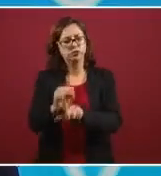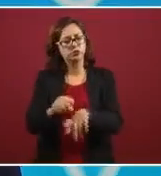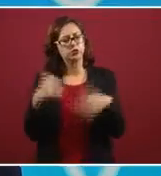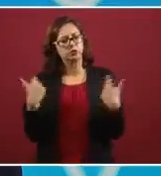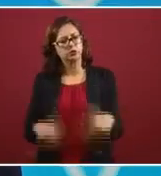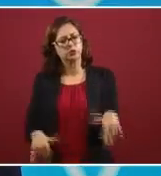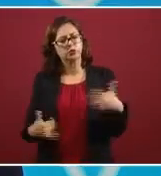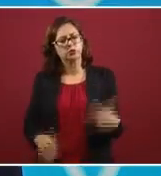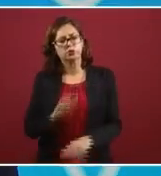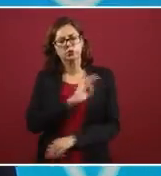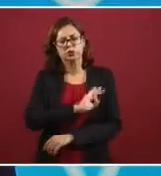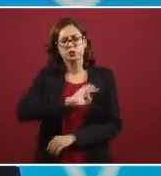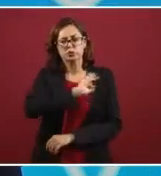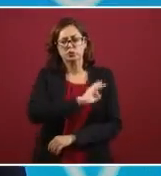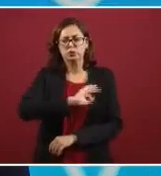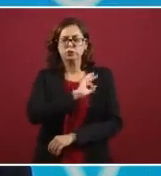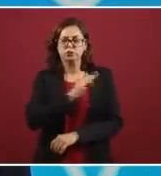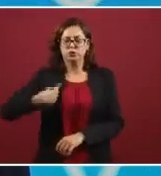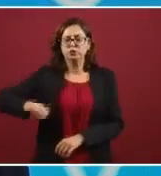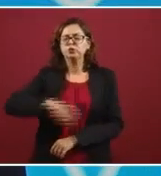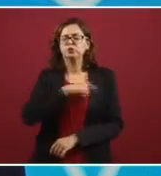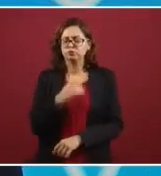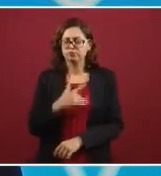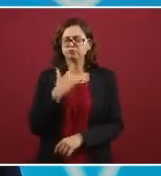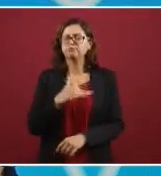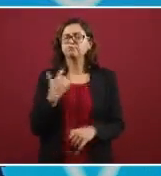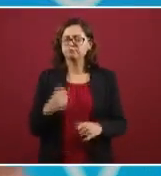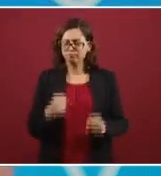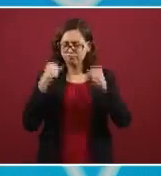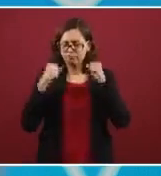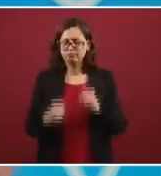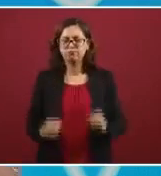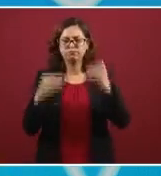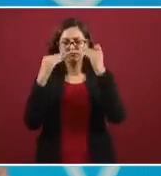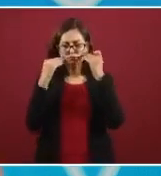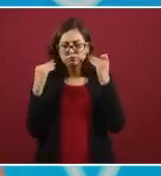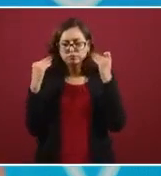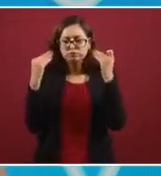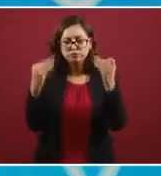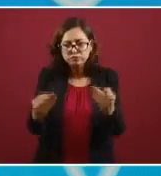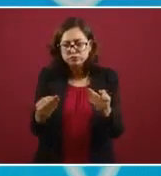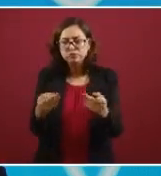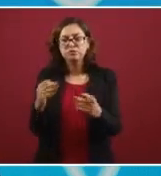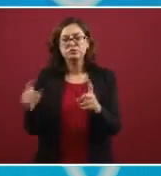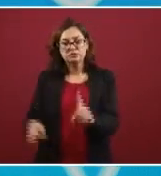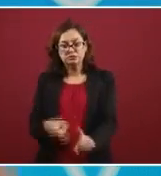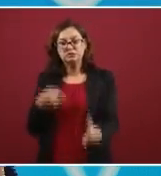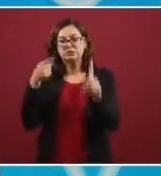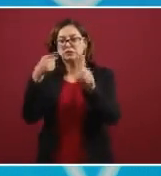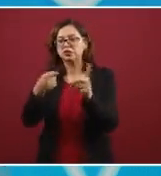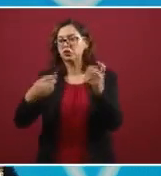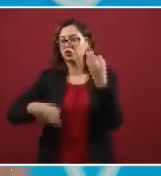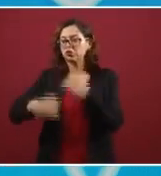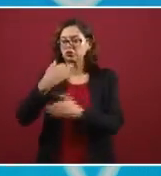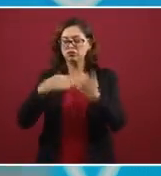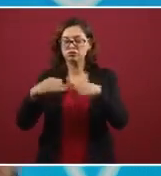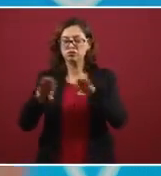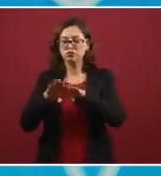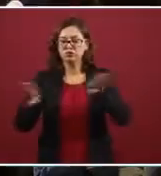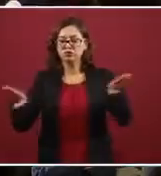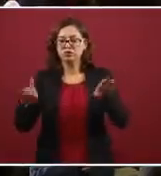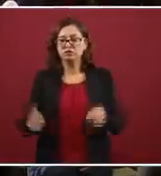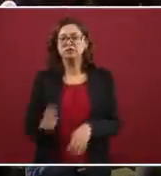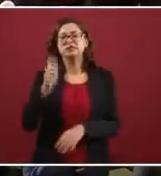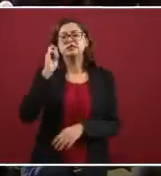testimonio concreto de ello, que la igualdad, que situar a la igualdad en el centro, implica una ruptura con